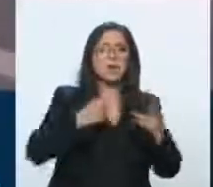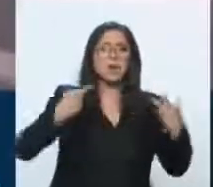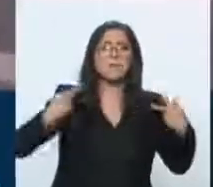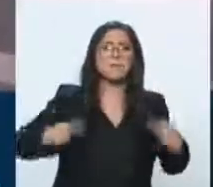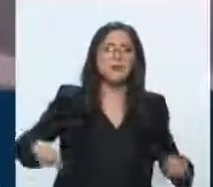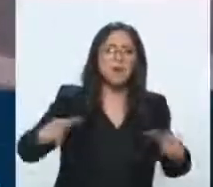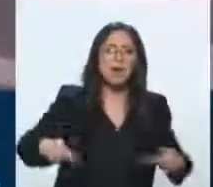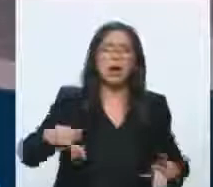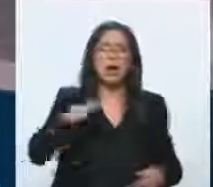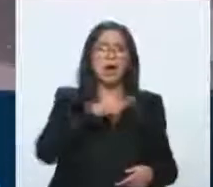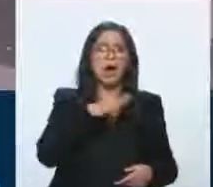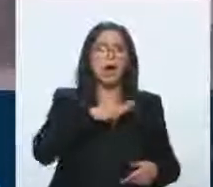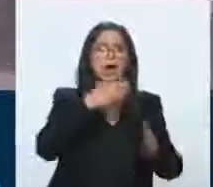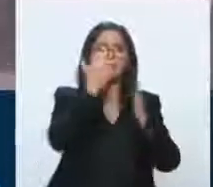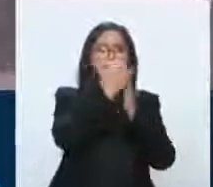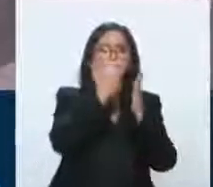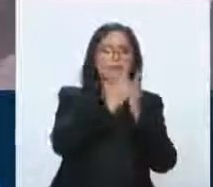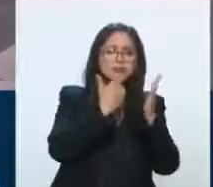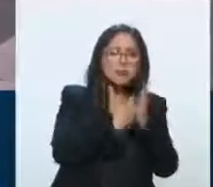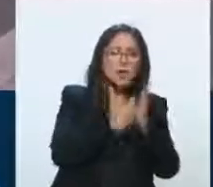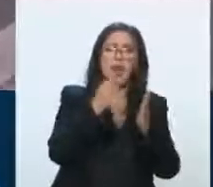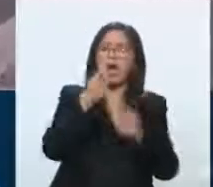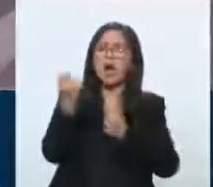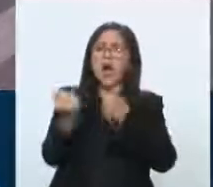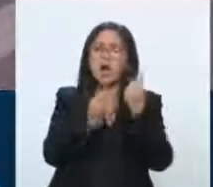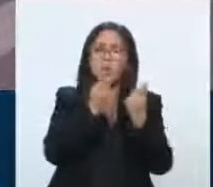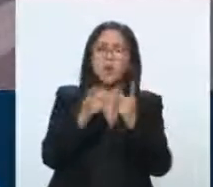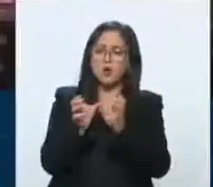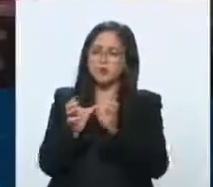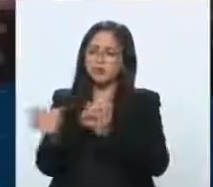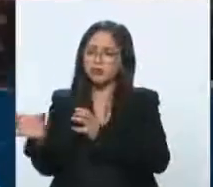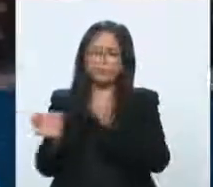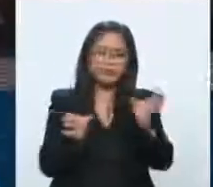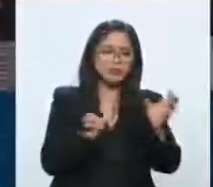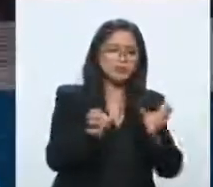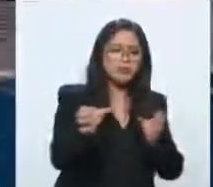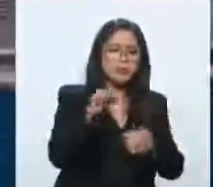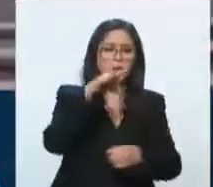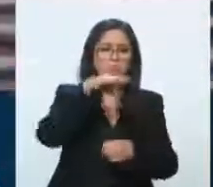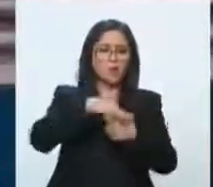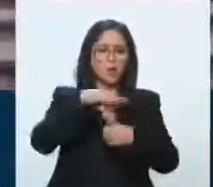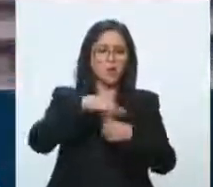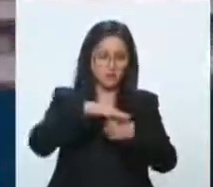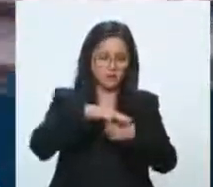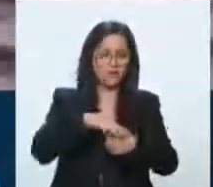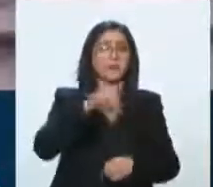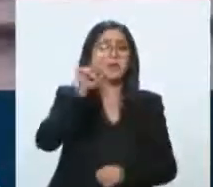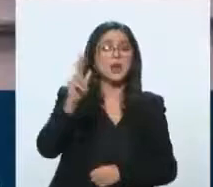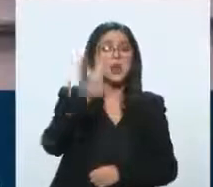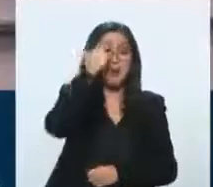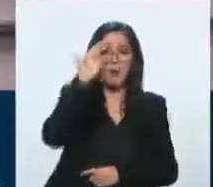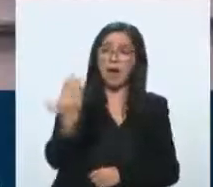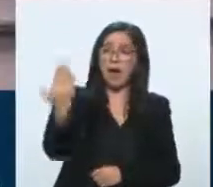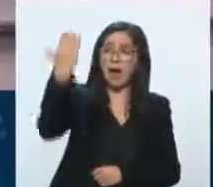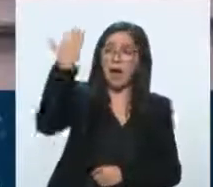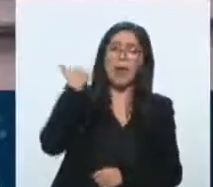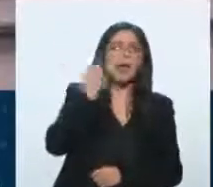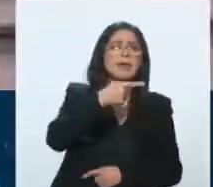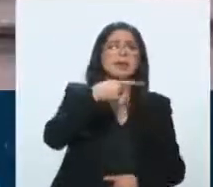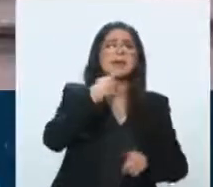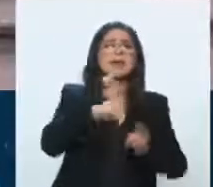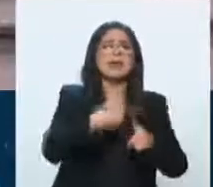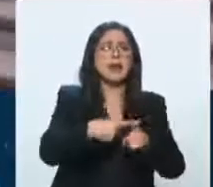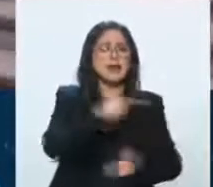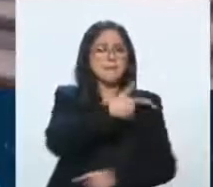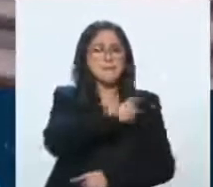se tiene un mandato más claro o una división más clara del voto. Aquí, si ven lo que pasó con la presidencia, que parece que es el